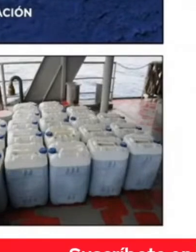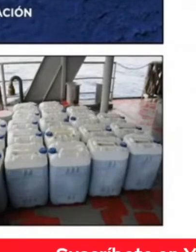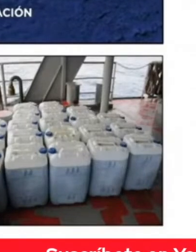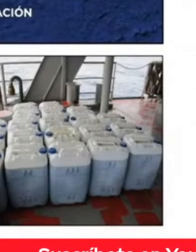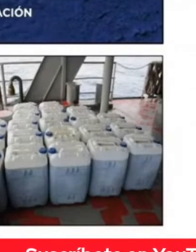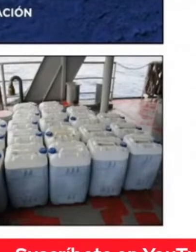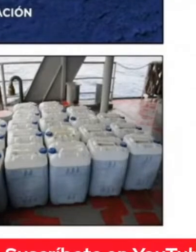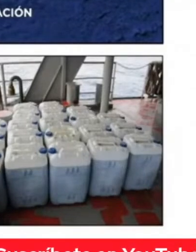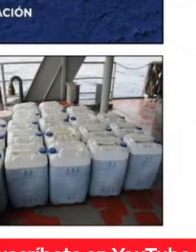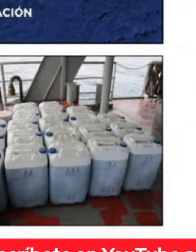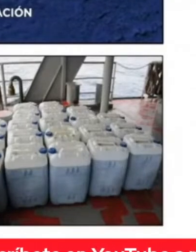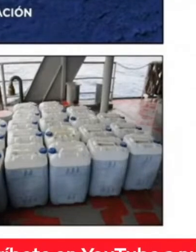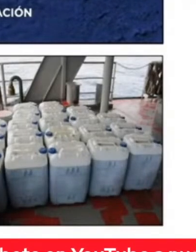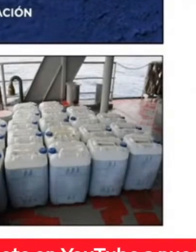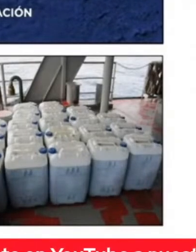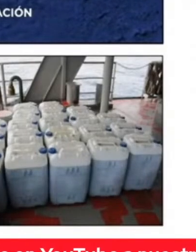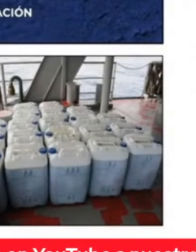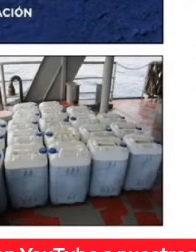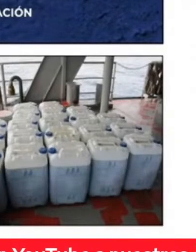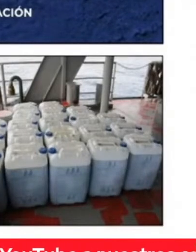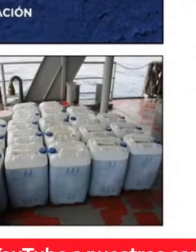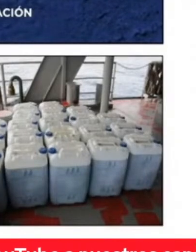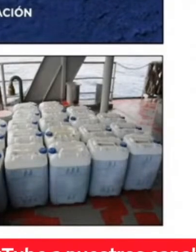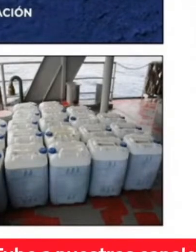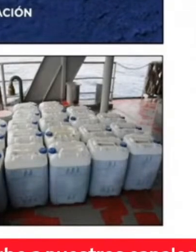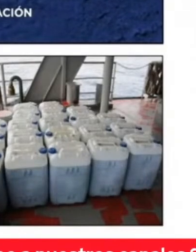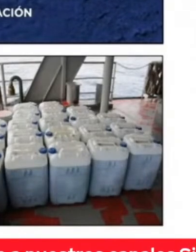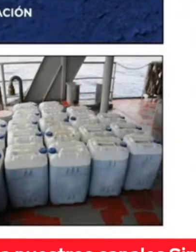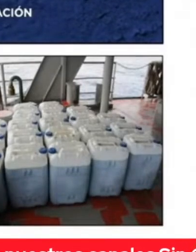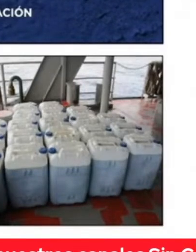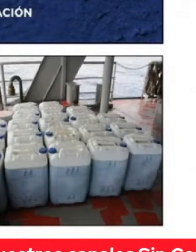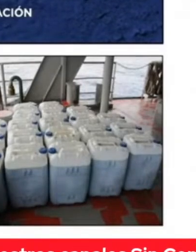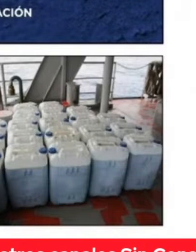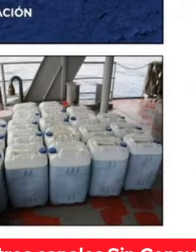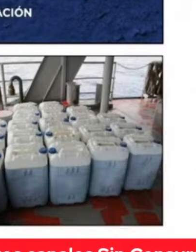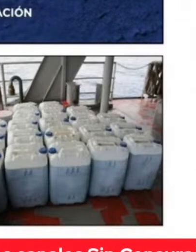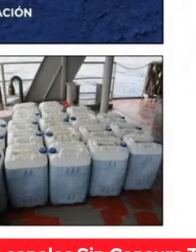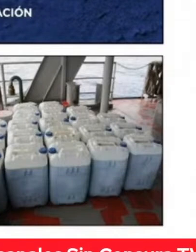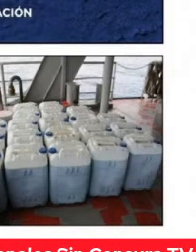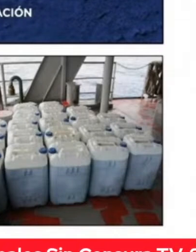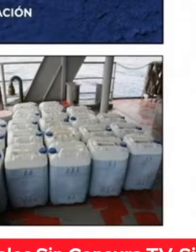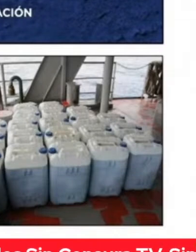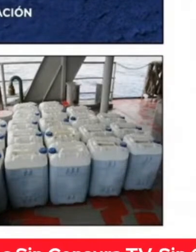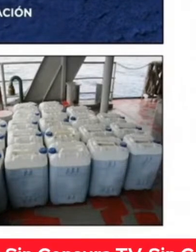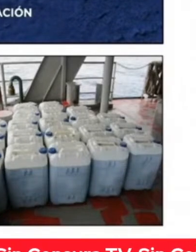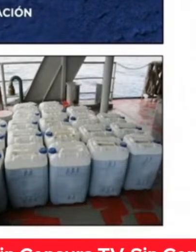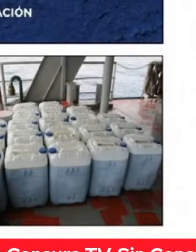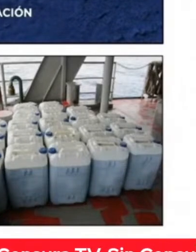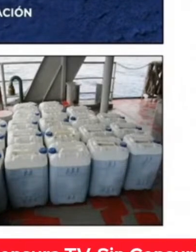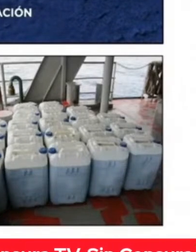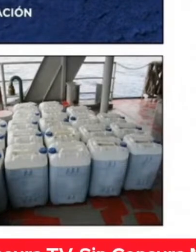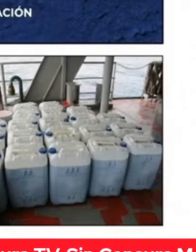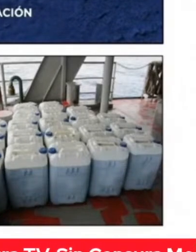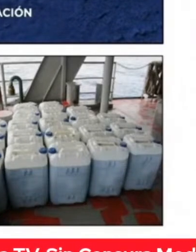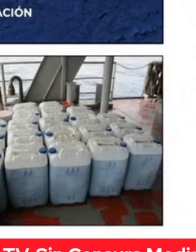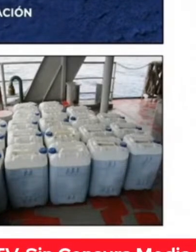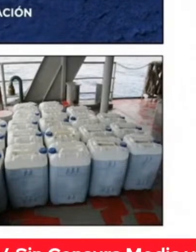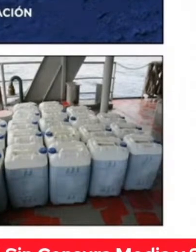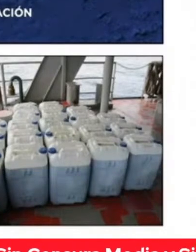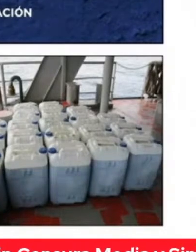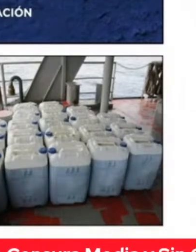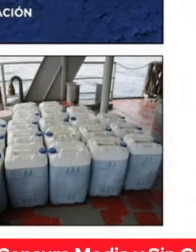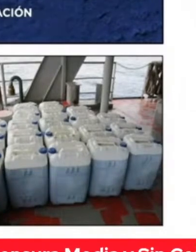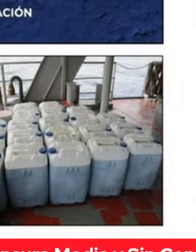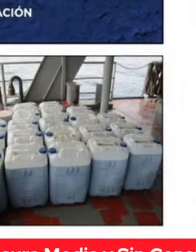75 bidones y un cubitán que tres motores fuera de borda de 200 caballos cada uno deteniéndose a tres personas de